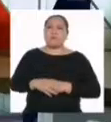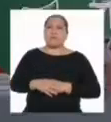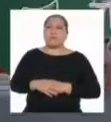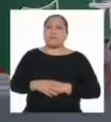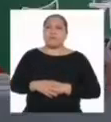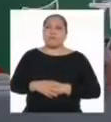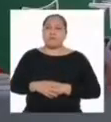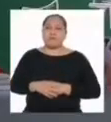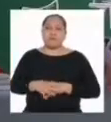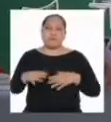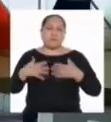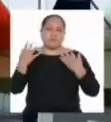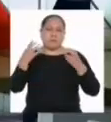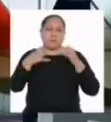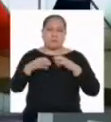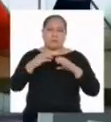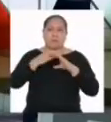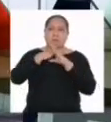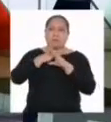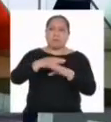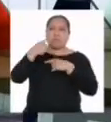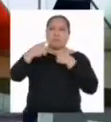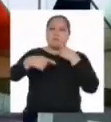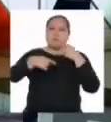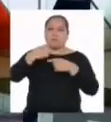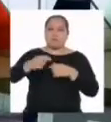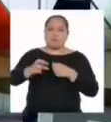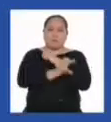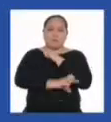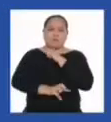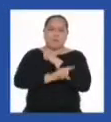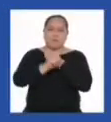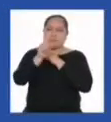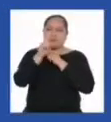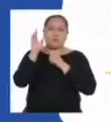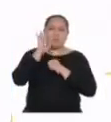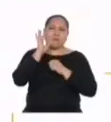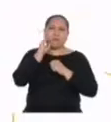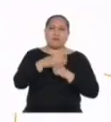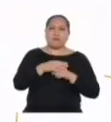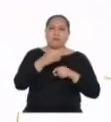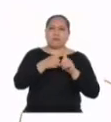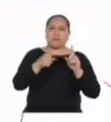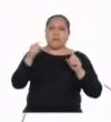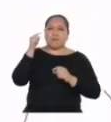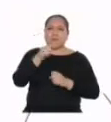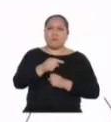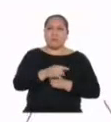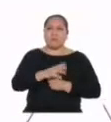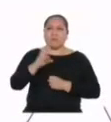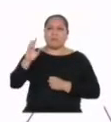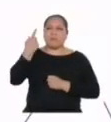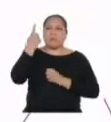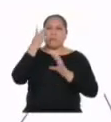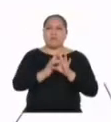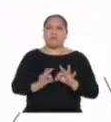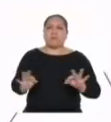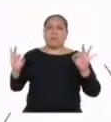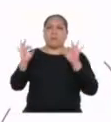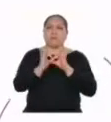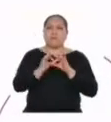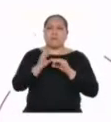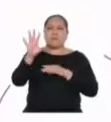Podemos actuar de distintas formas para luchar día a día por un país sin contaminación. Pero para eso, primero es